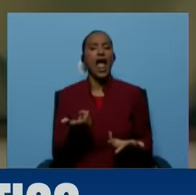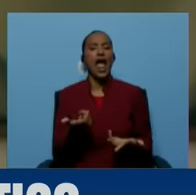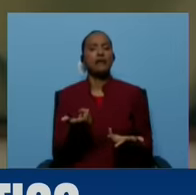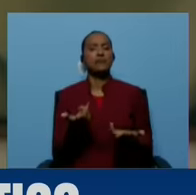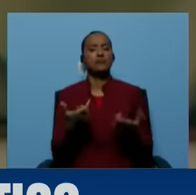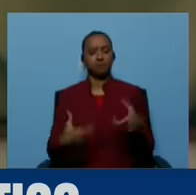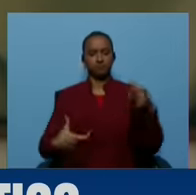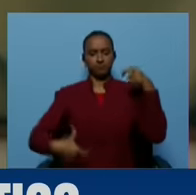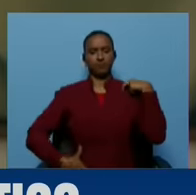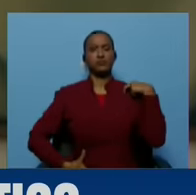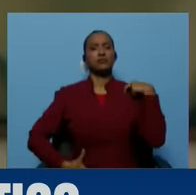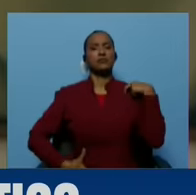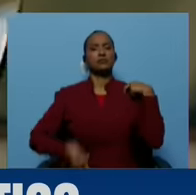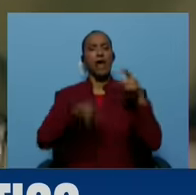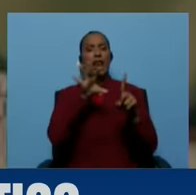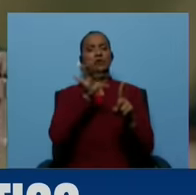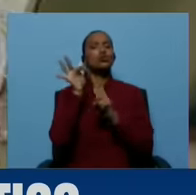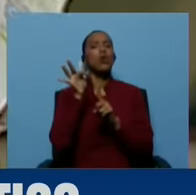Venezuela,